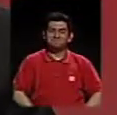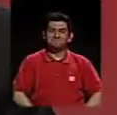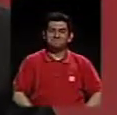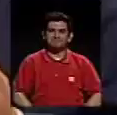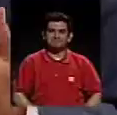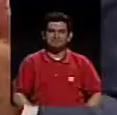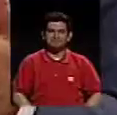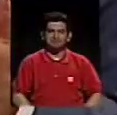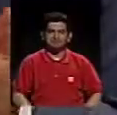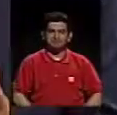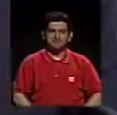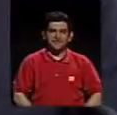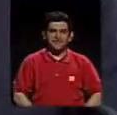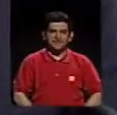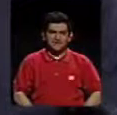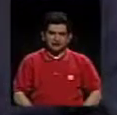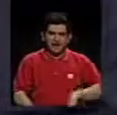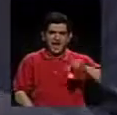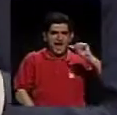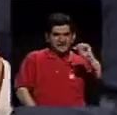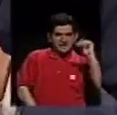Ahora, don Alfredo,